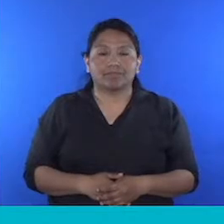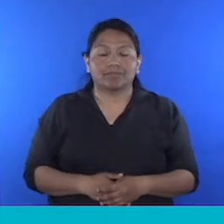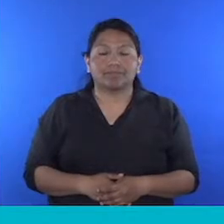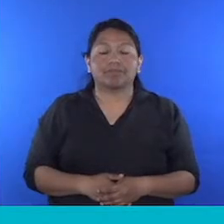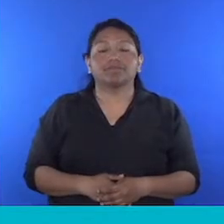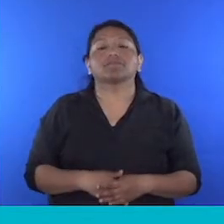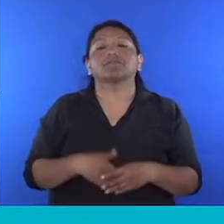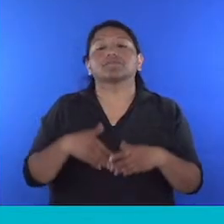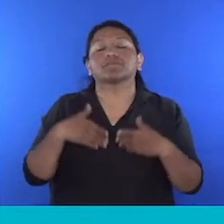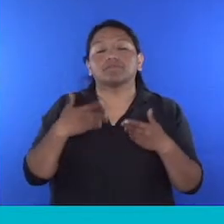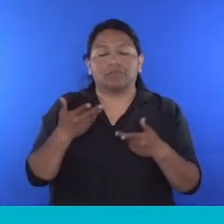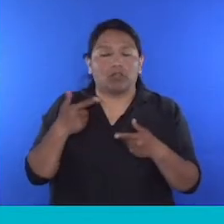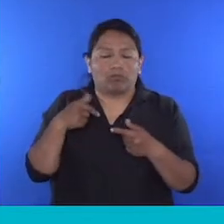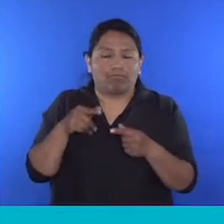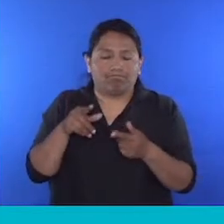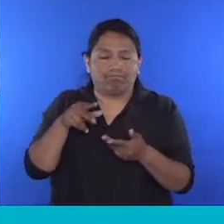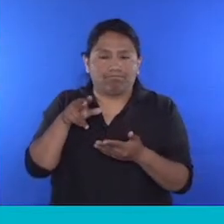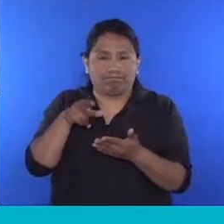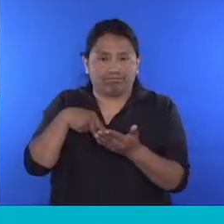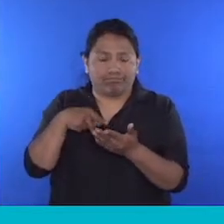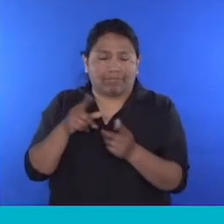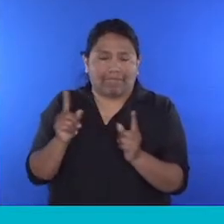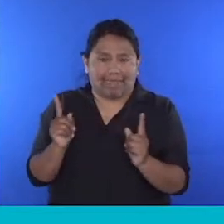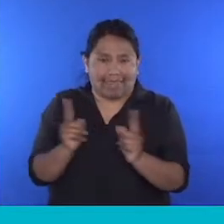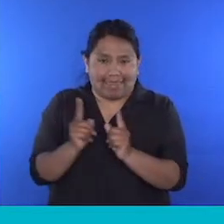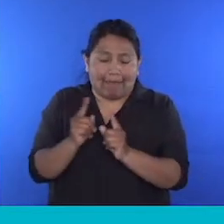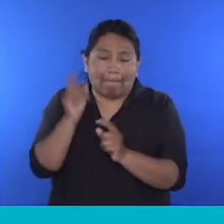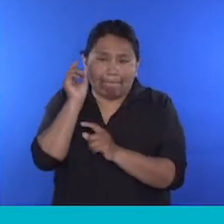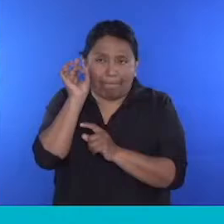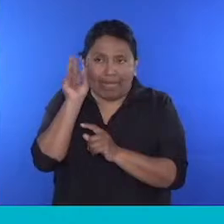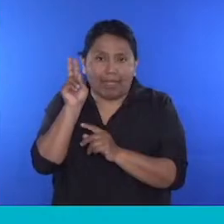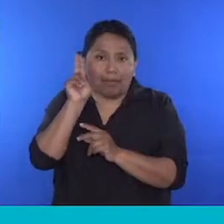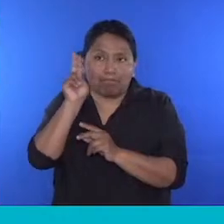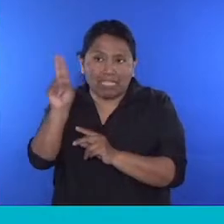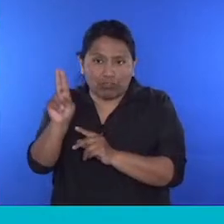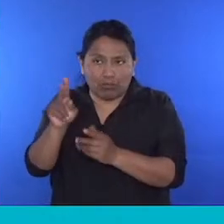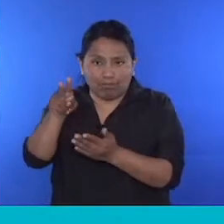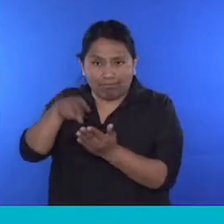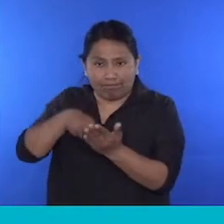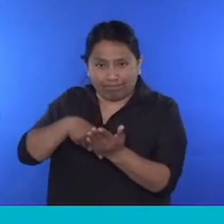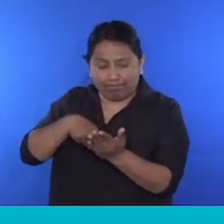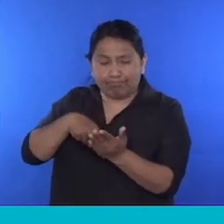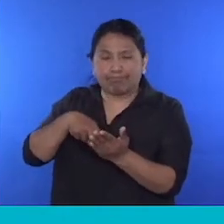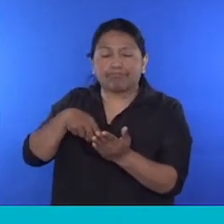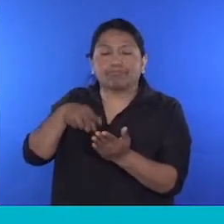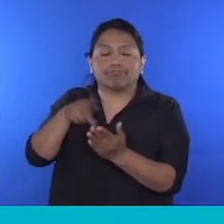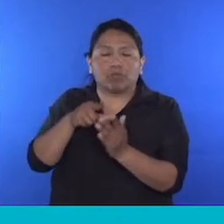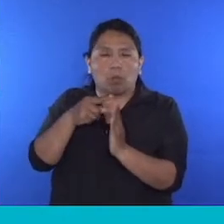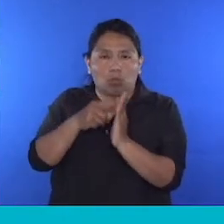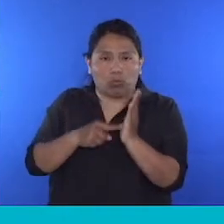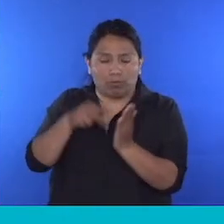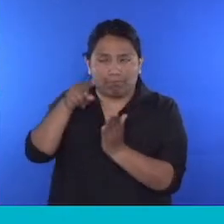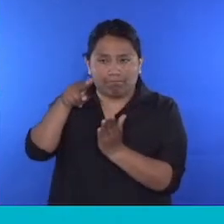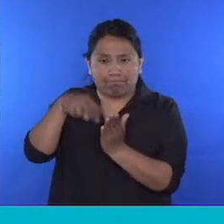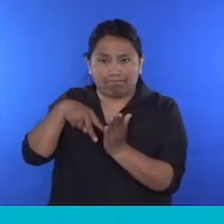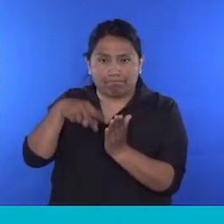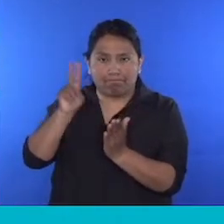En la cual, lo voy a hacer en forma muy sintética, le pido permiso para leer un punteo,